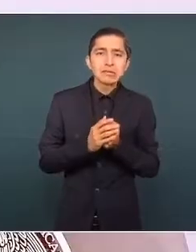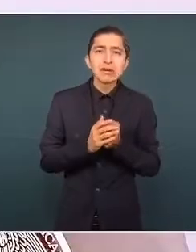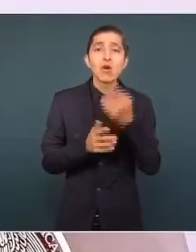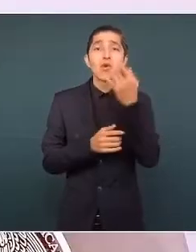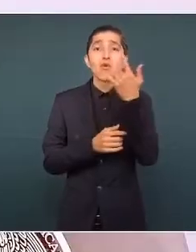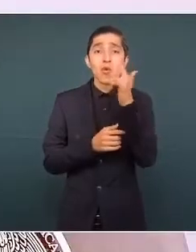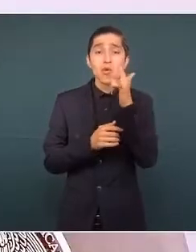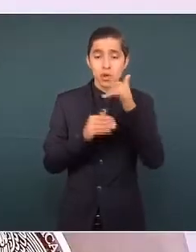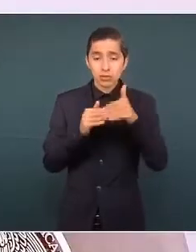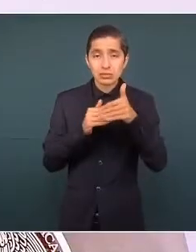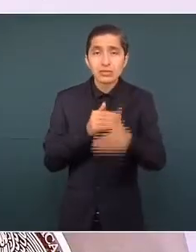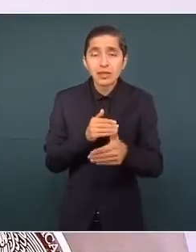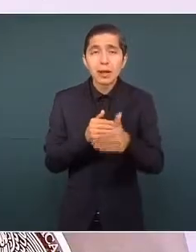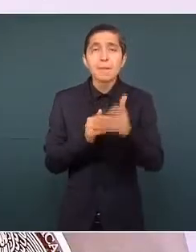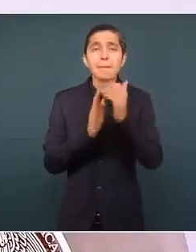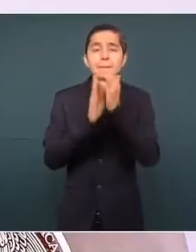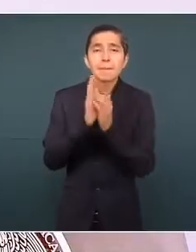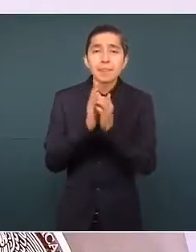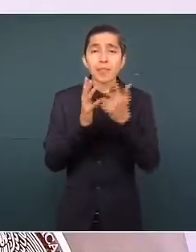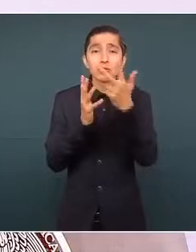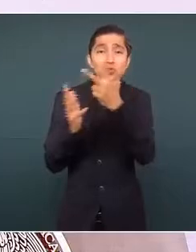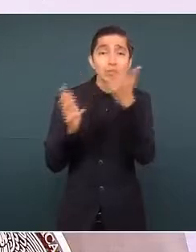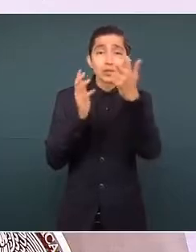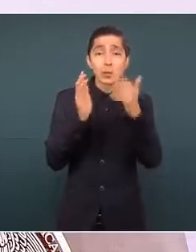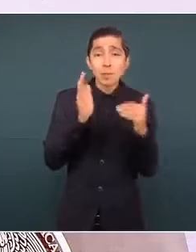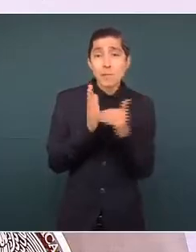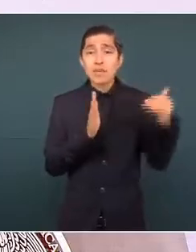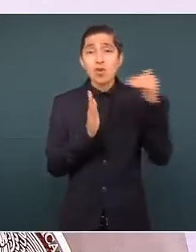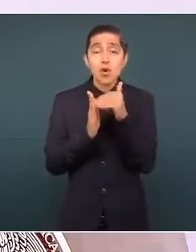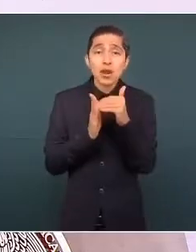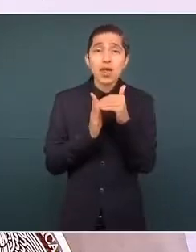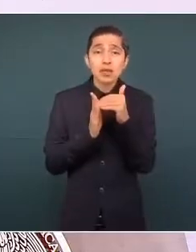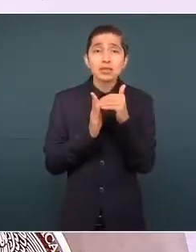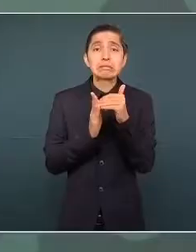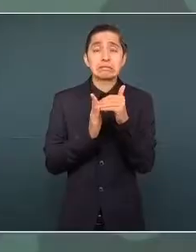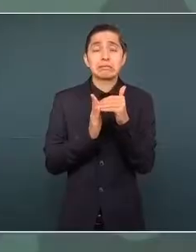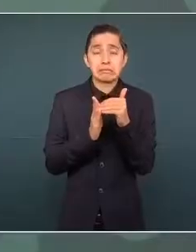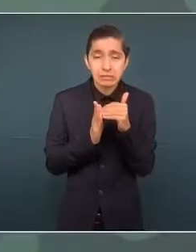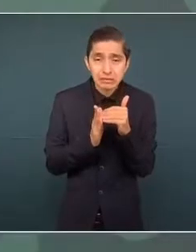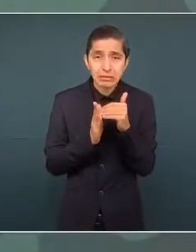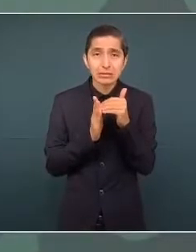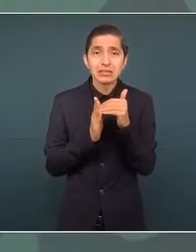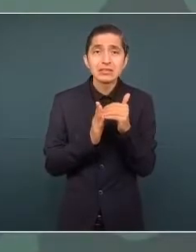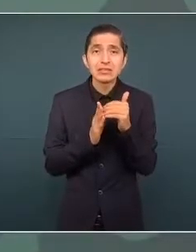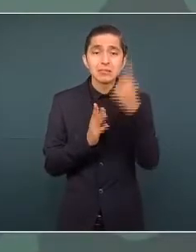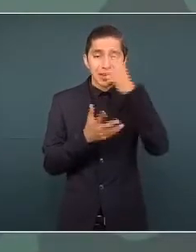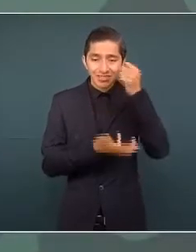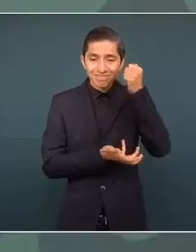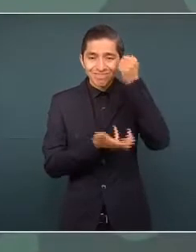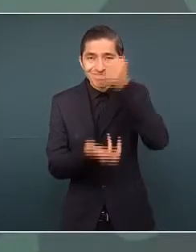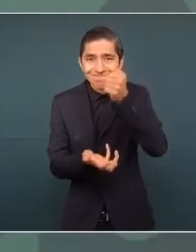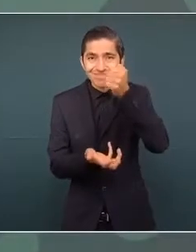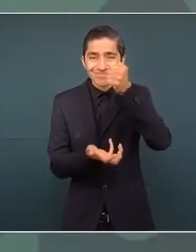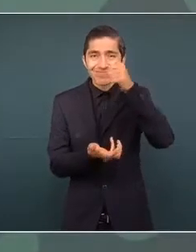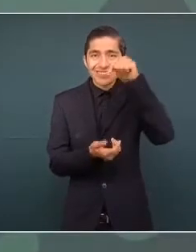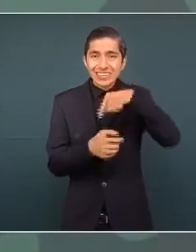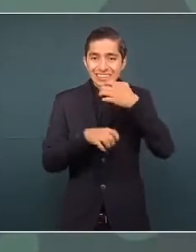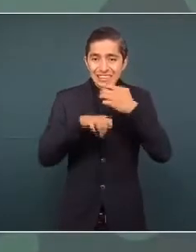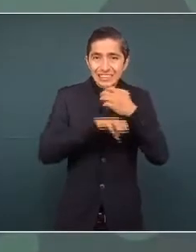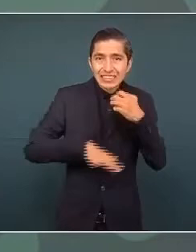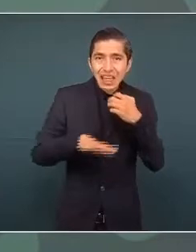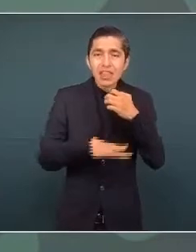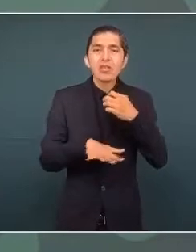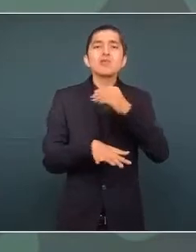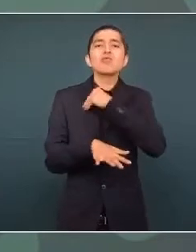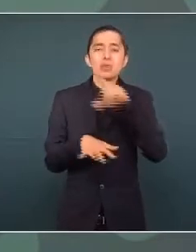julio viene un ajuste de 800 millones de participaciones para el Estado